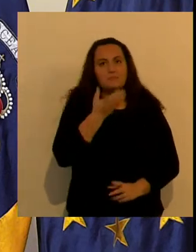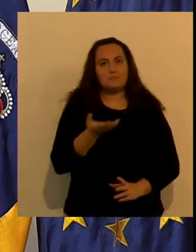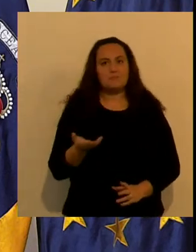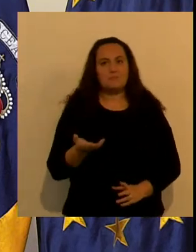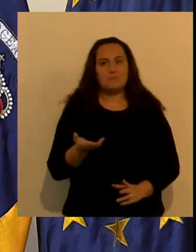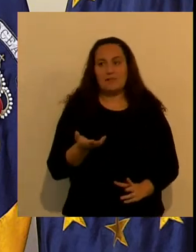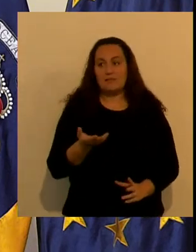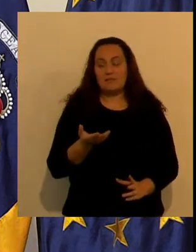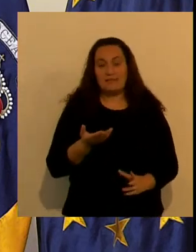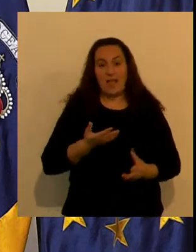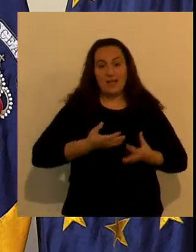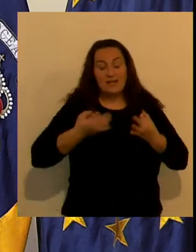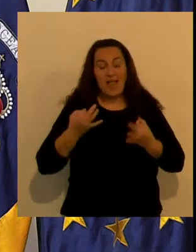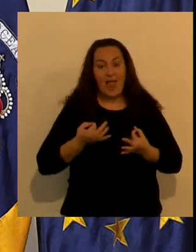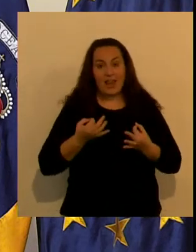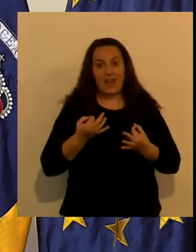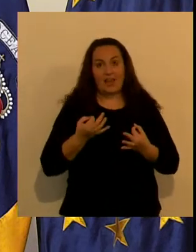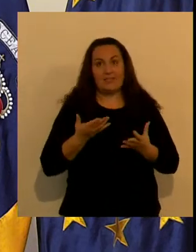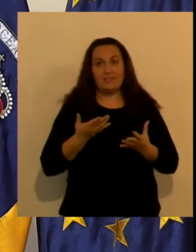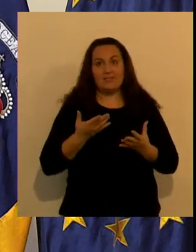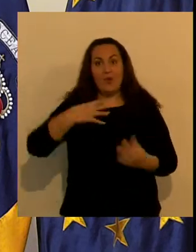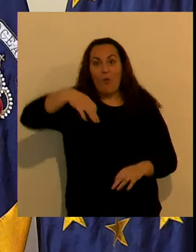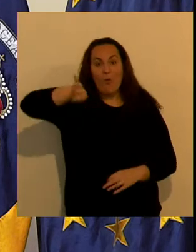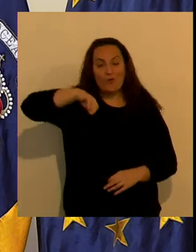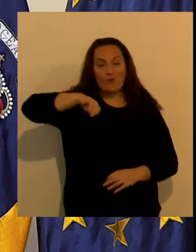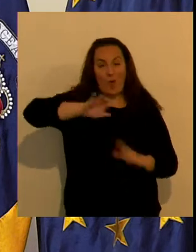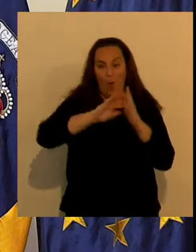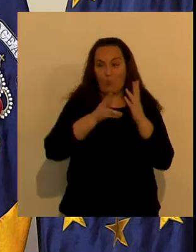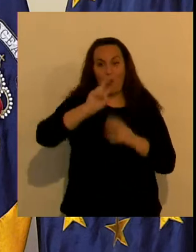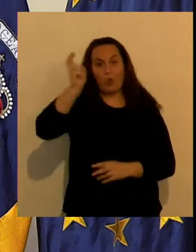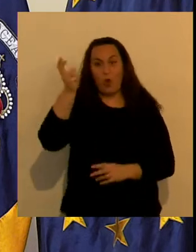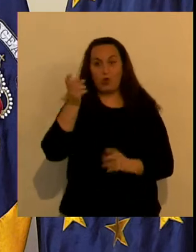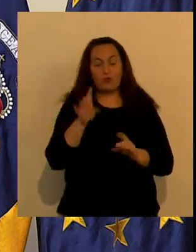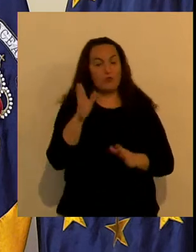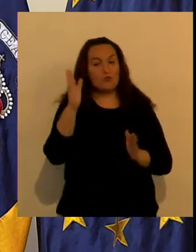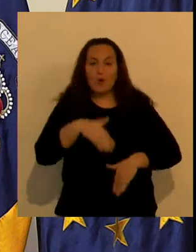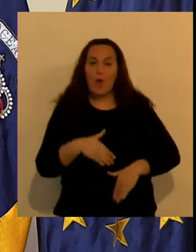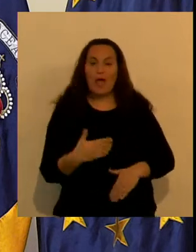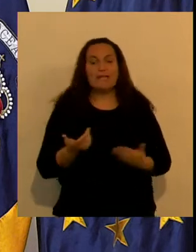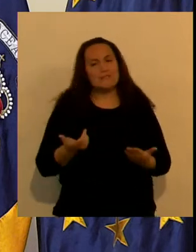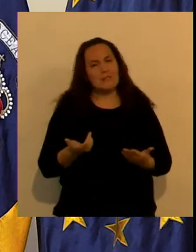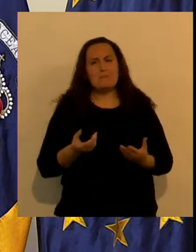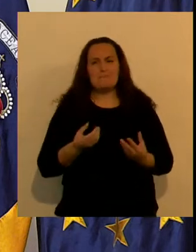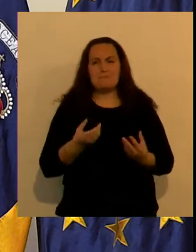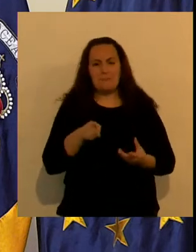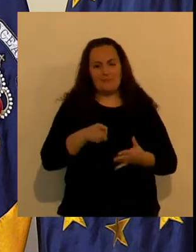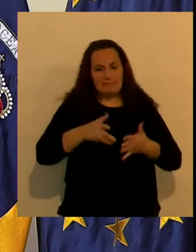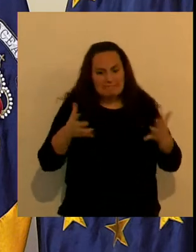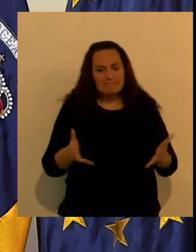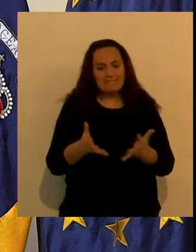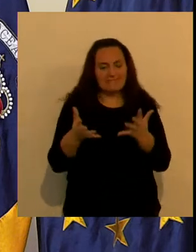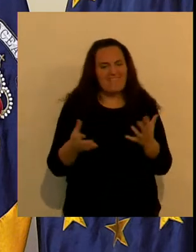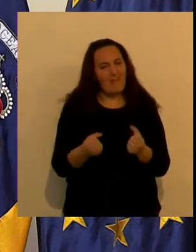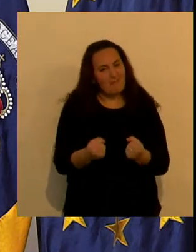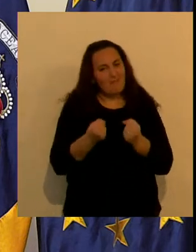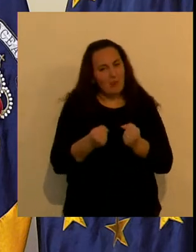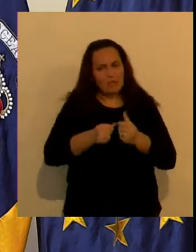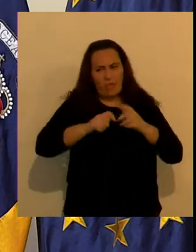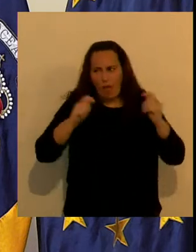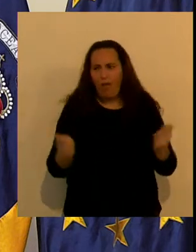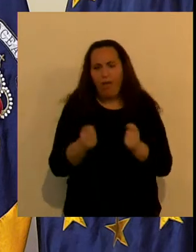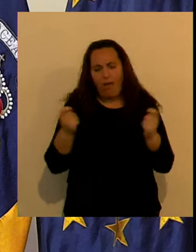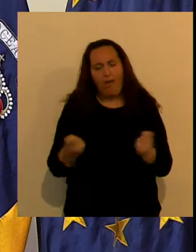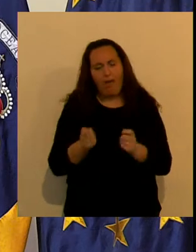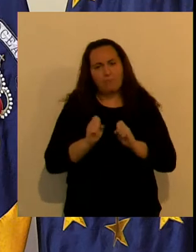único, no hay ninguno otro en el mundo, y yo creo que eso hay que empujar muy, muy, muy fuerte y promocionar, porque